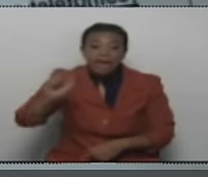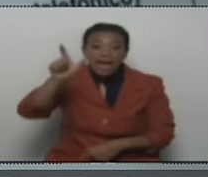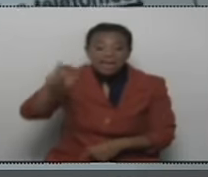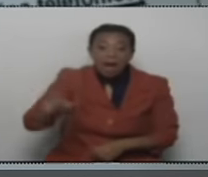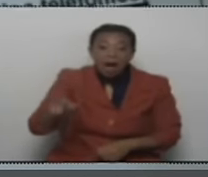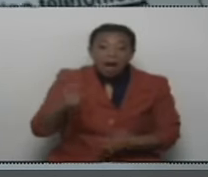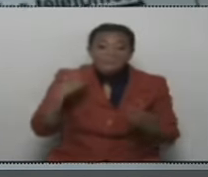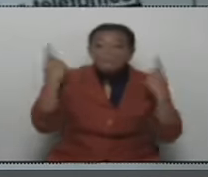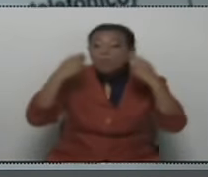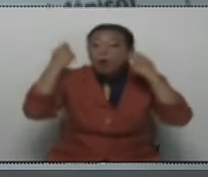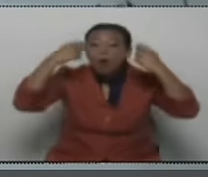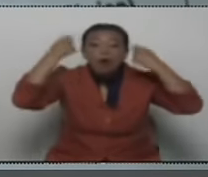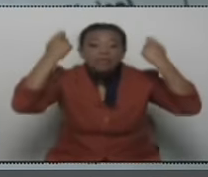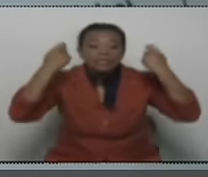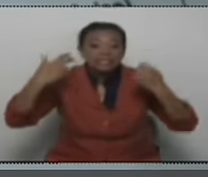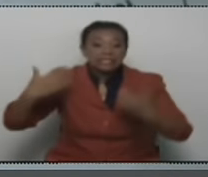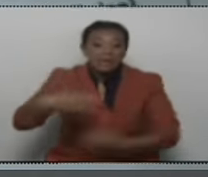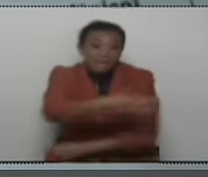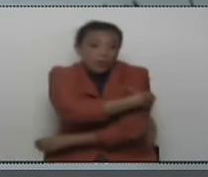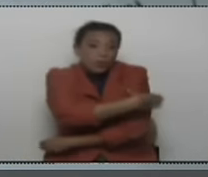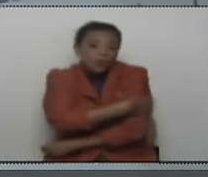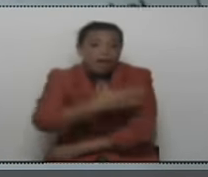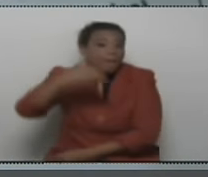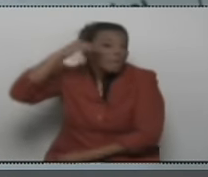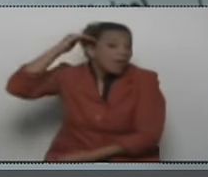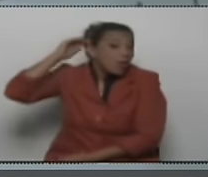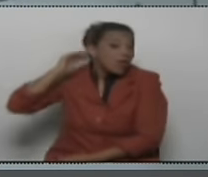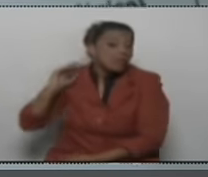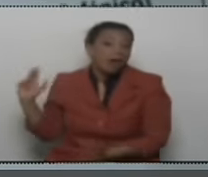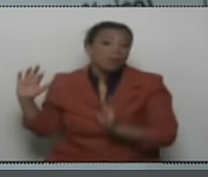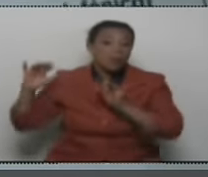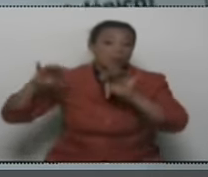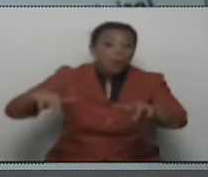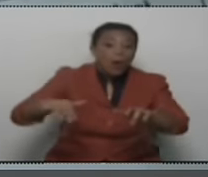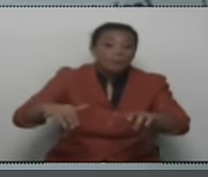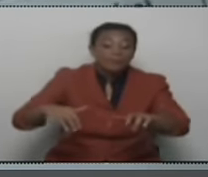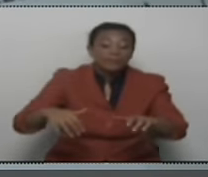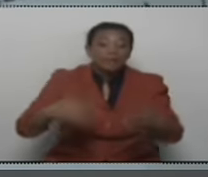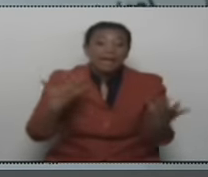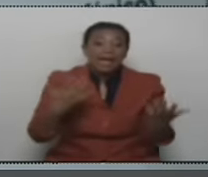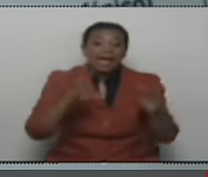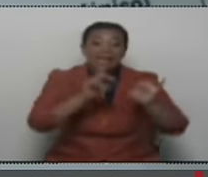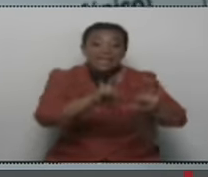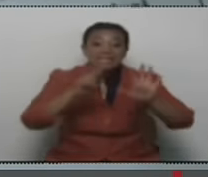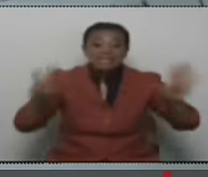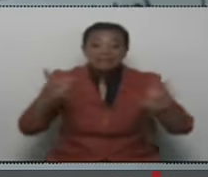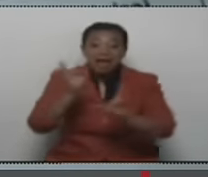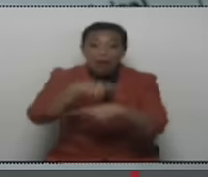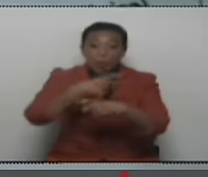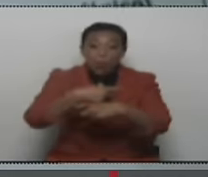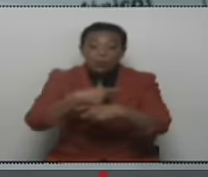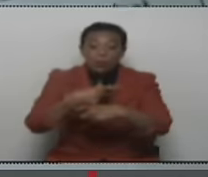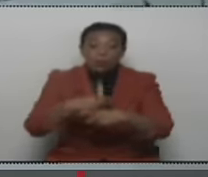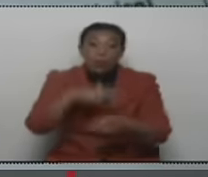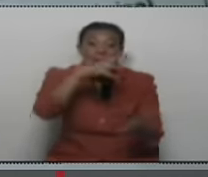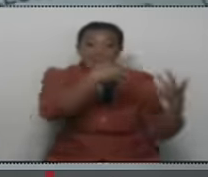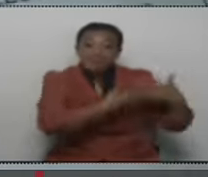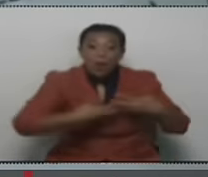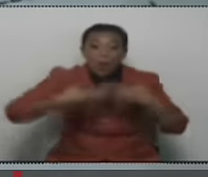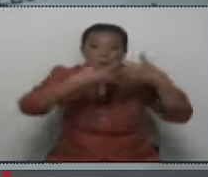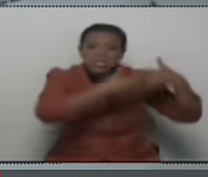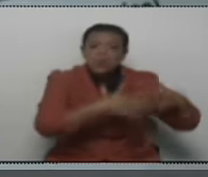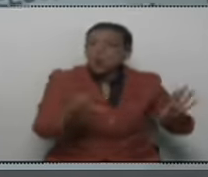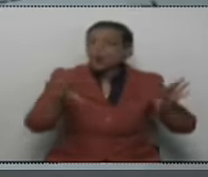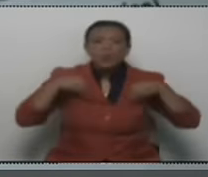marcha convocada por el fascismo de María Corina Machado en Dallas, Texas, el 17 de agosto, desconociendo los